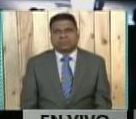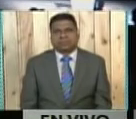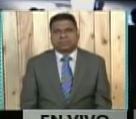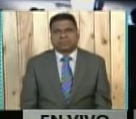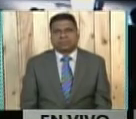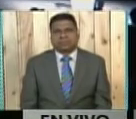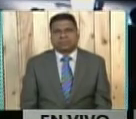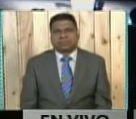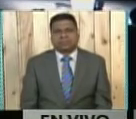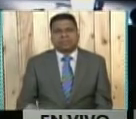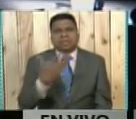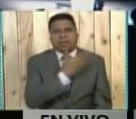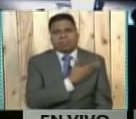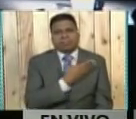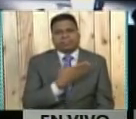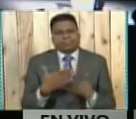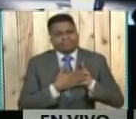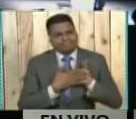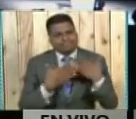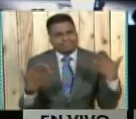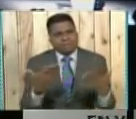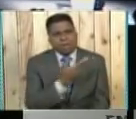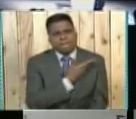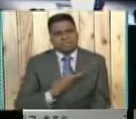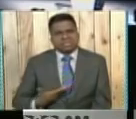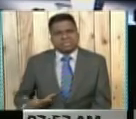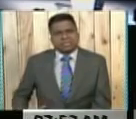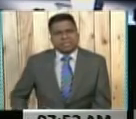Estimado presidente Erdogan,